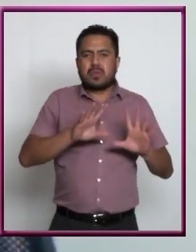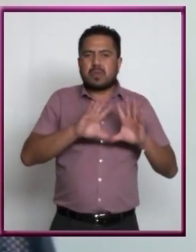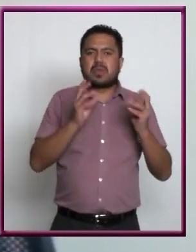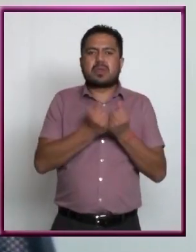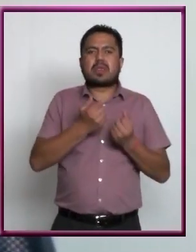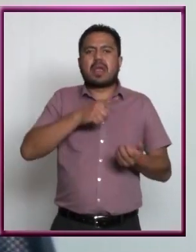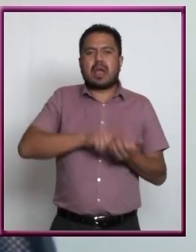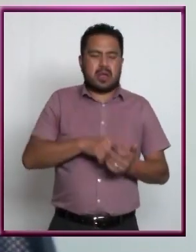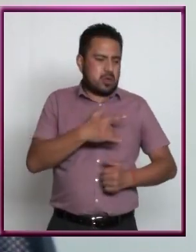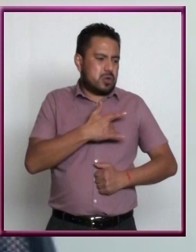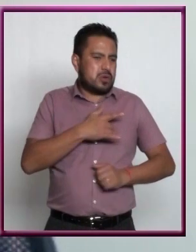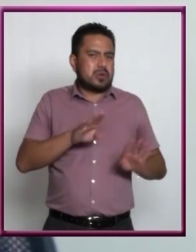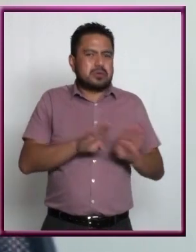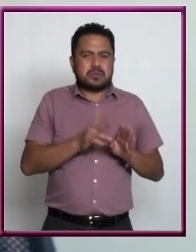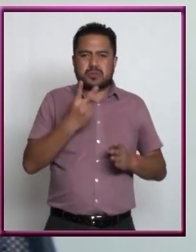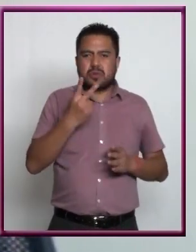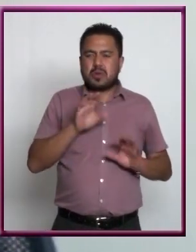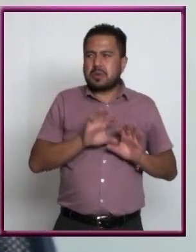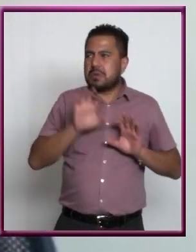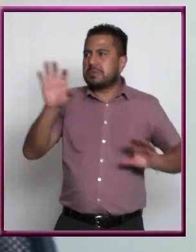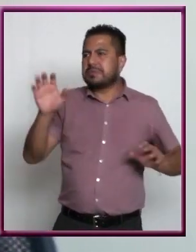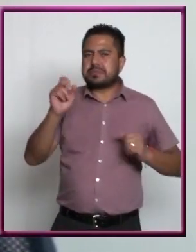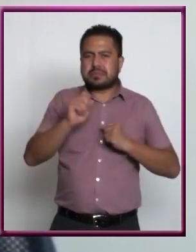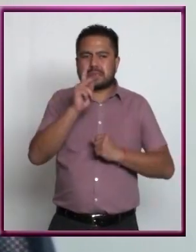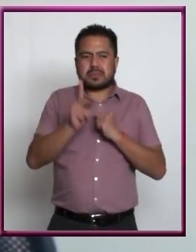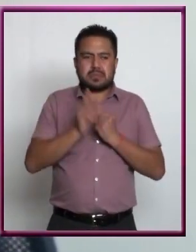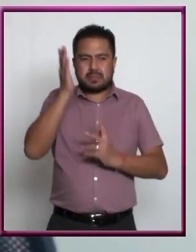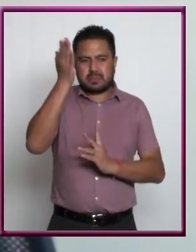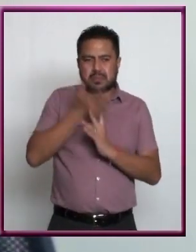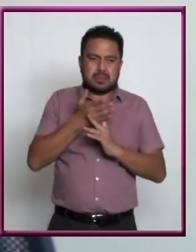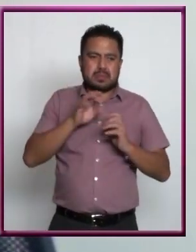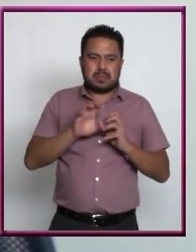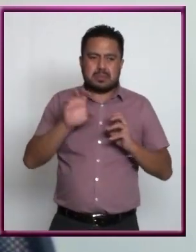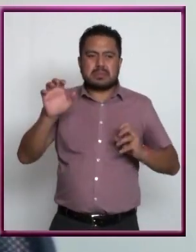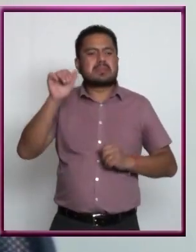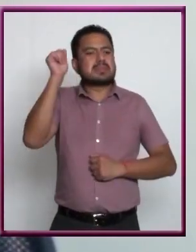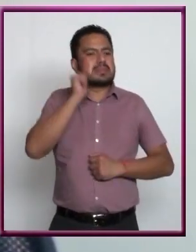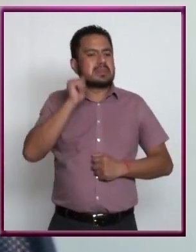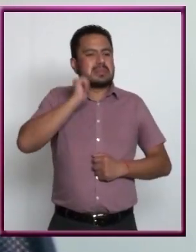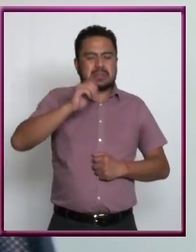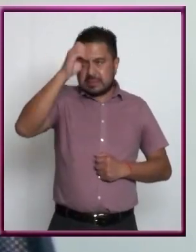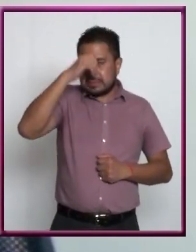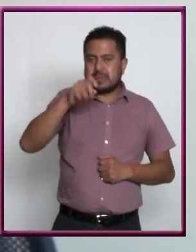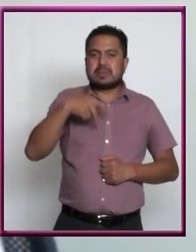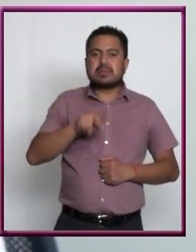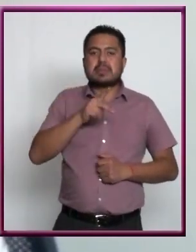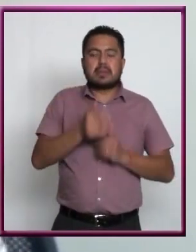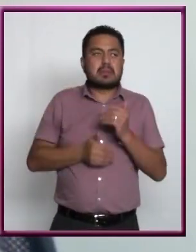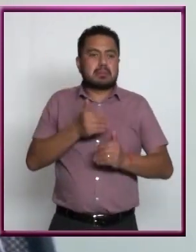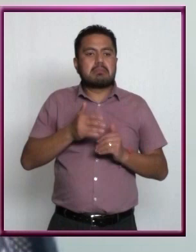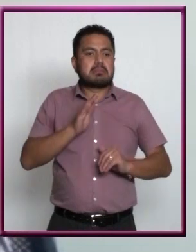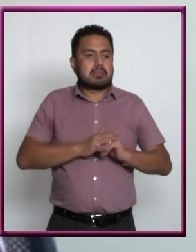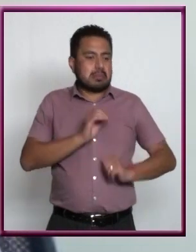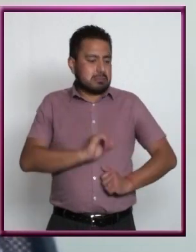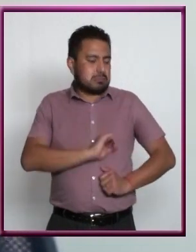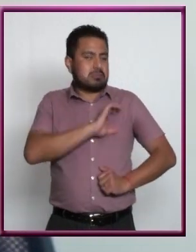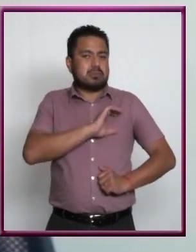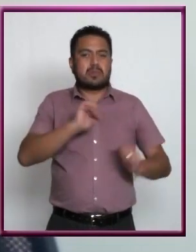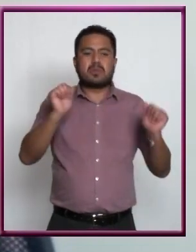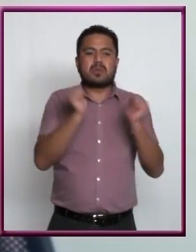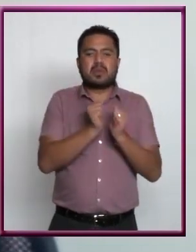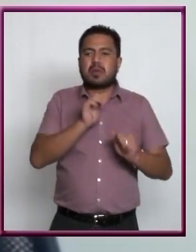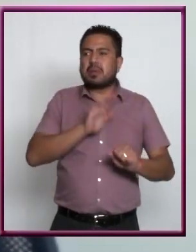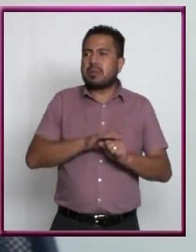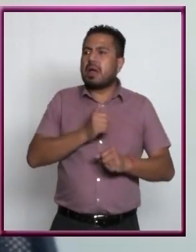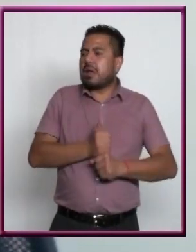ese corazón un poquito en las dos orillas y repartido y que siempre andamos extrañando, pero a la vez estamos enriquecidos, ¿no?